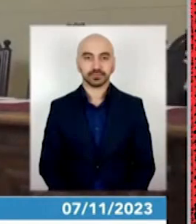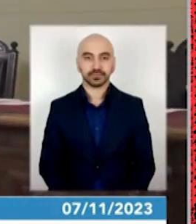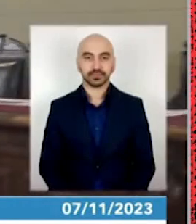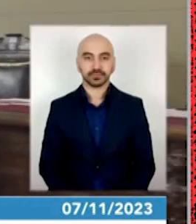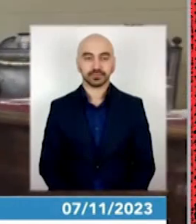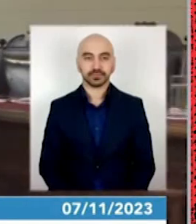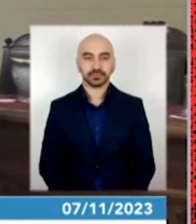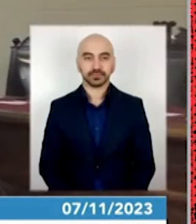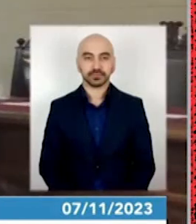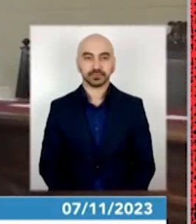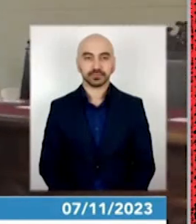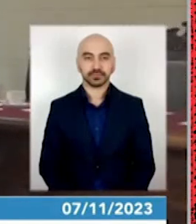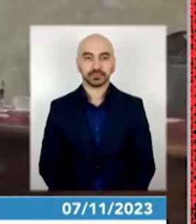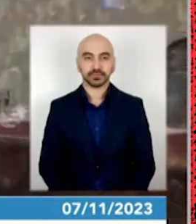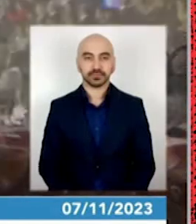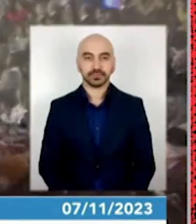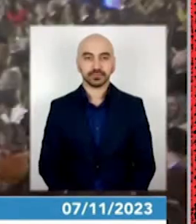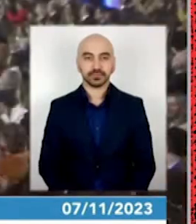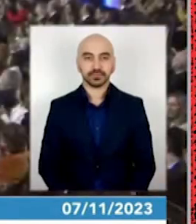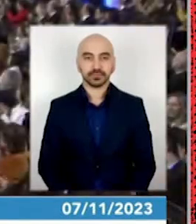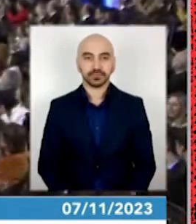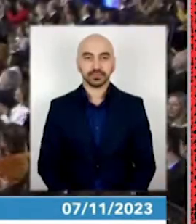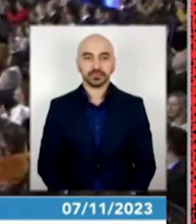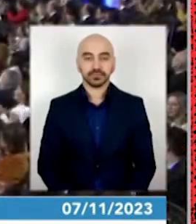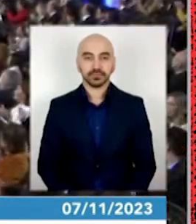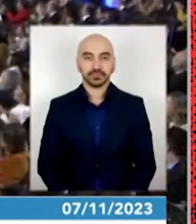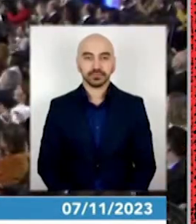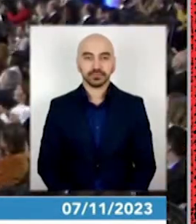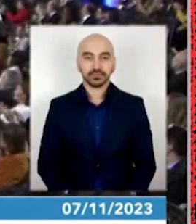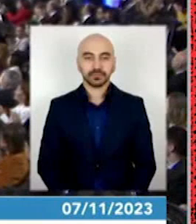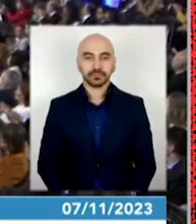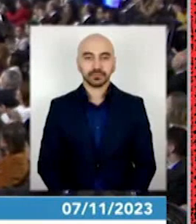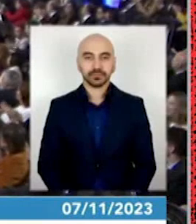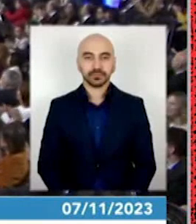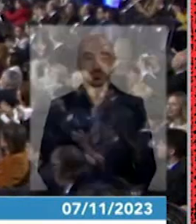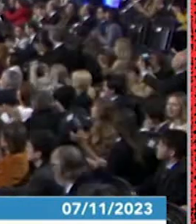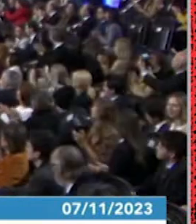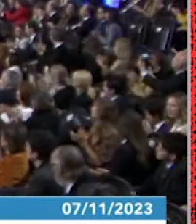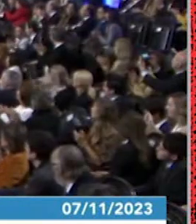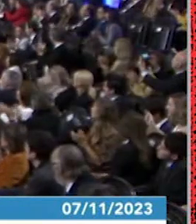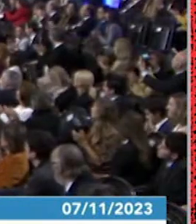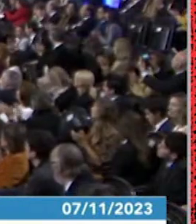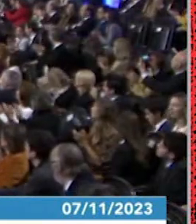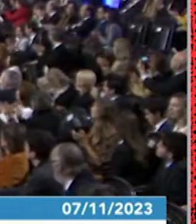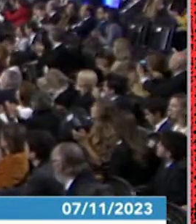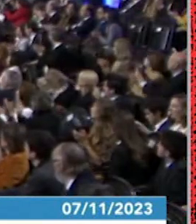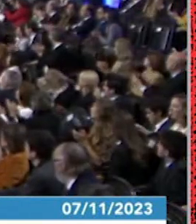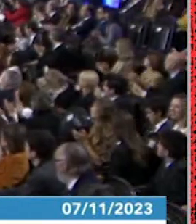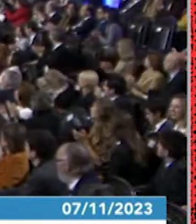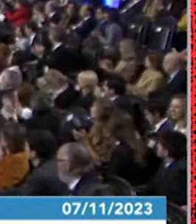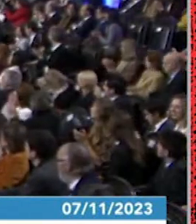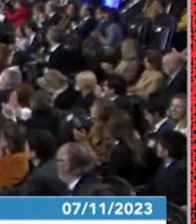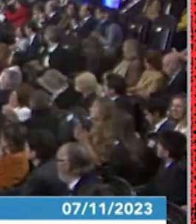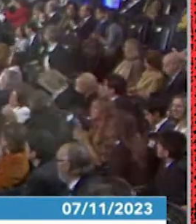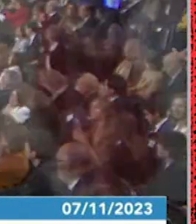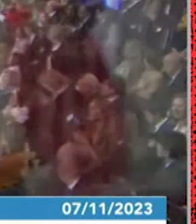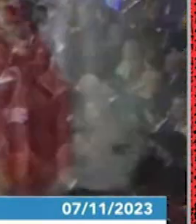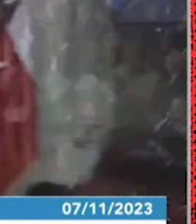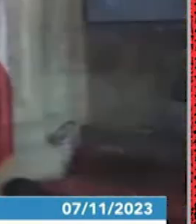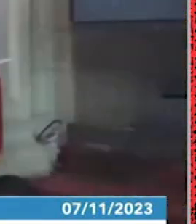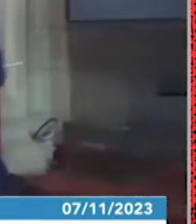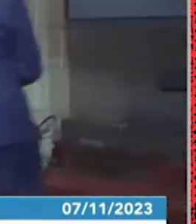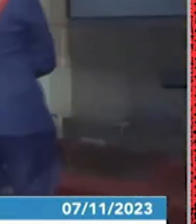pero se mantuvo en una posición un poquito más, si se quiere, neutra. Tanto así que el presidente de la UDI, el senador Javier Macaya, dijo,